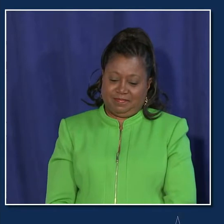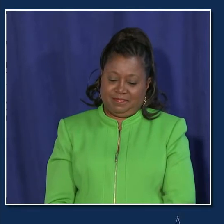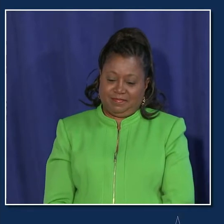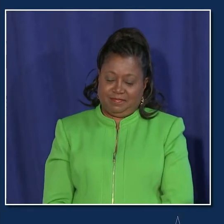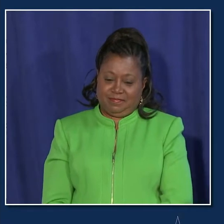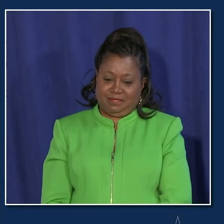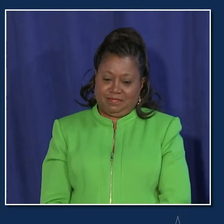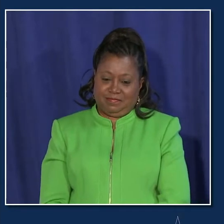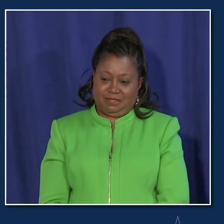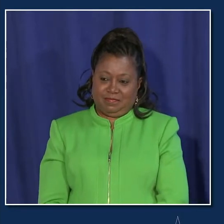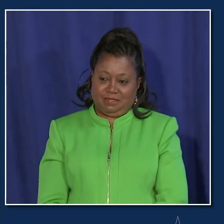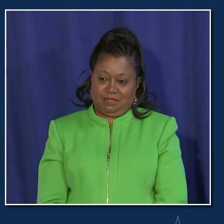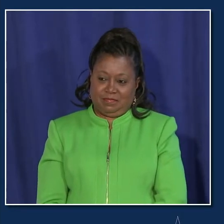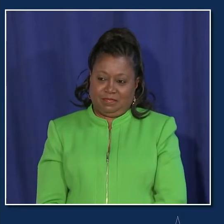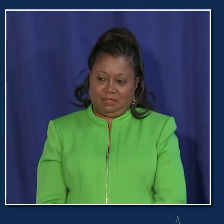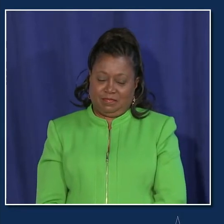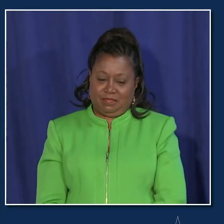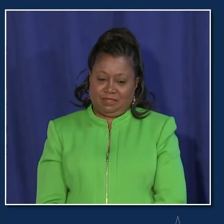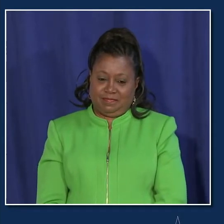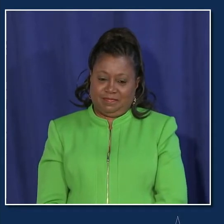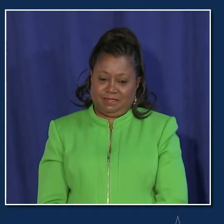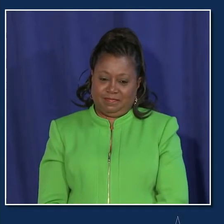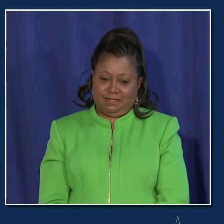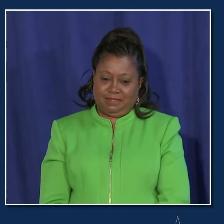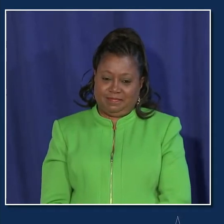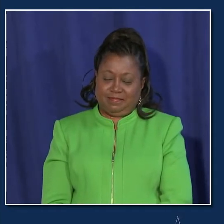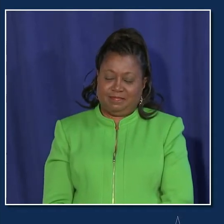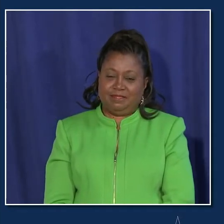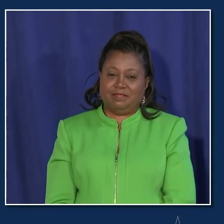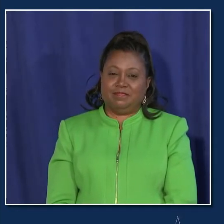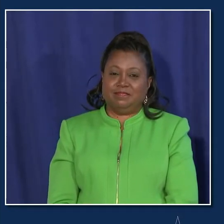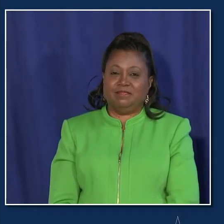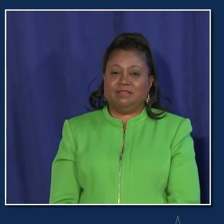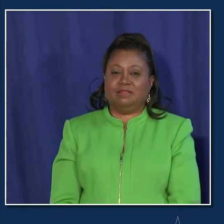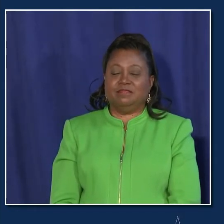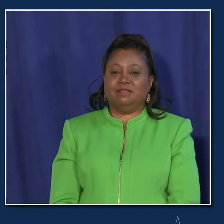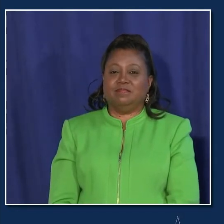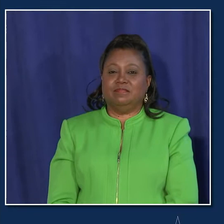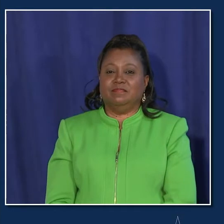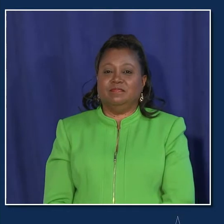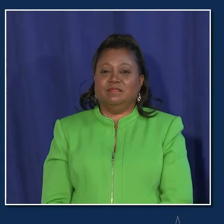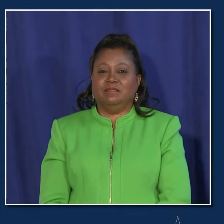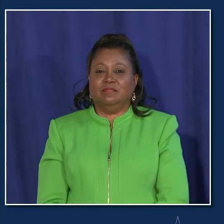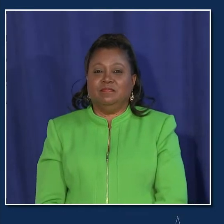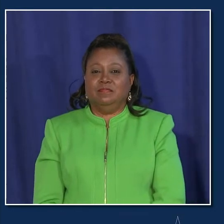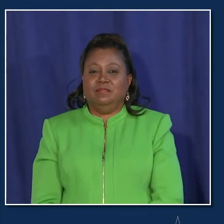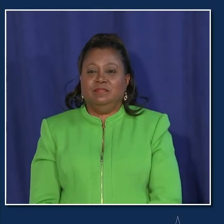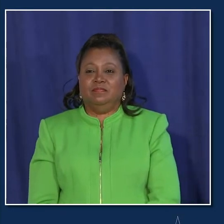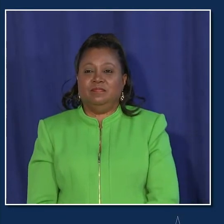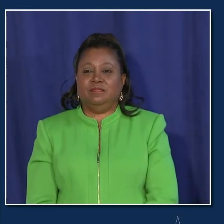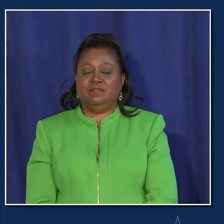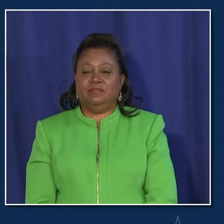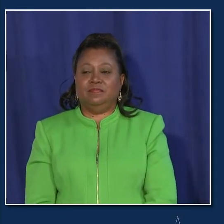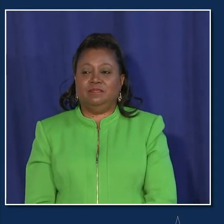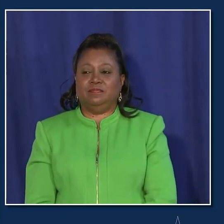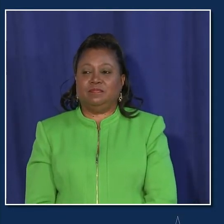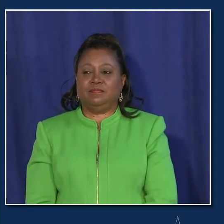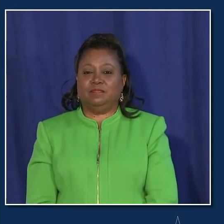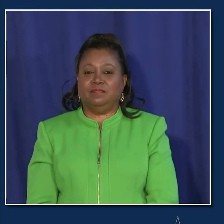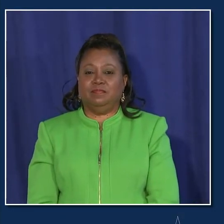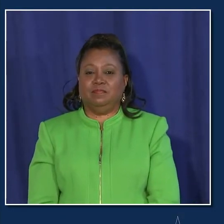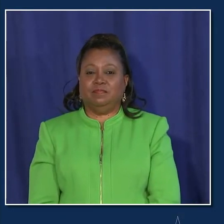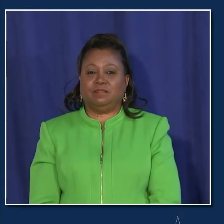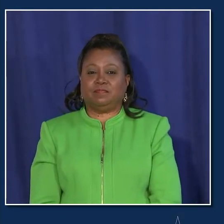Pfizer si tienes 12 años o más y Johnson & Johnson si tienes más de 18 años, o 18 o